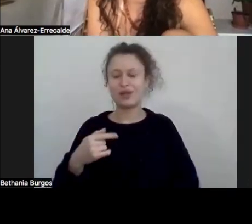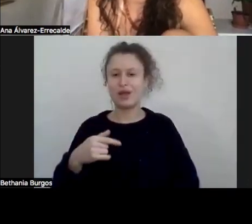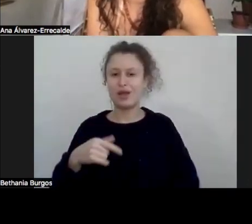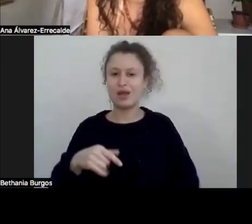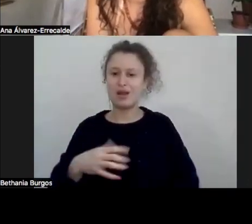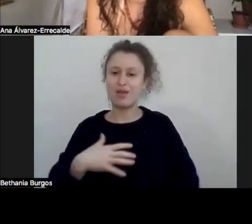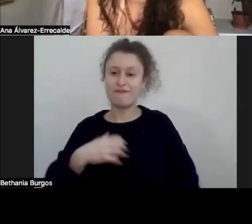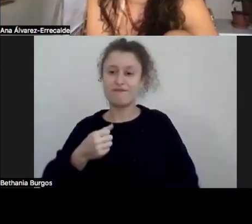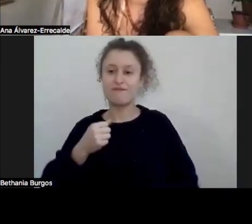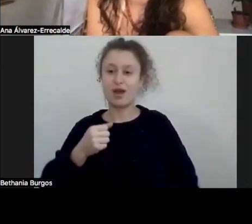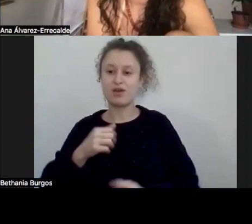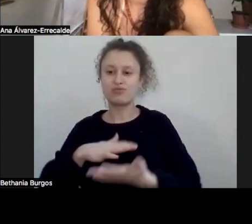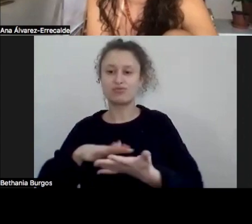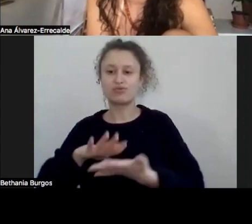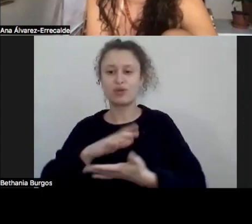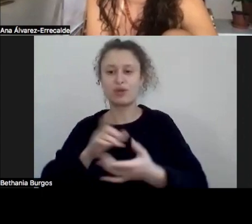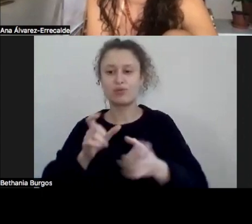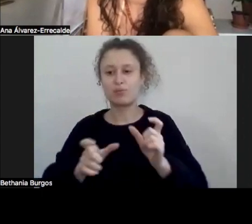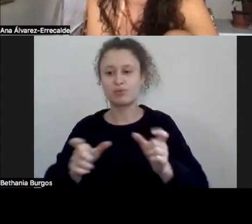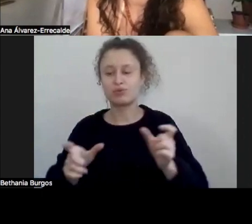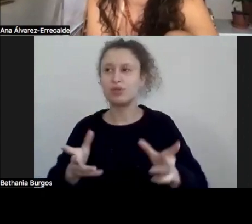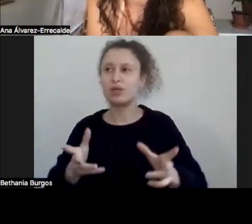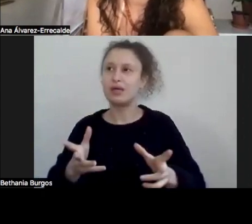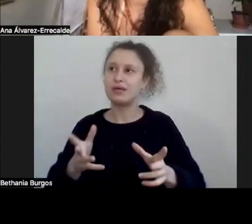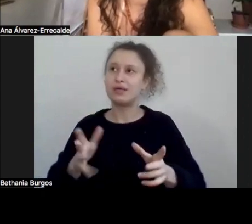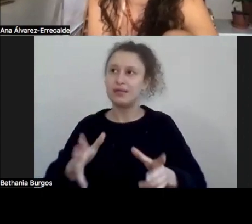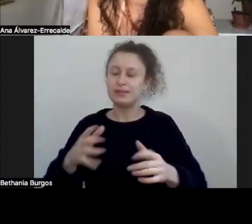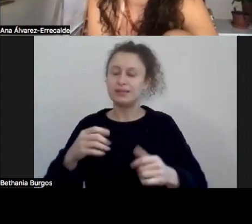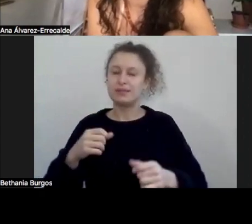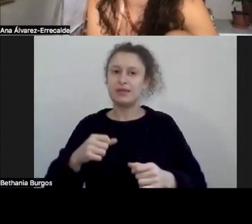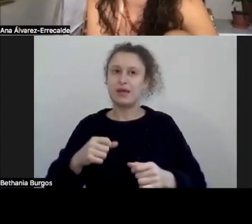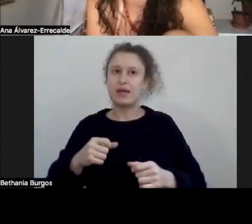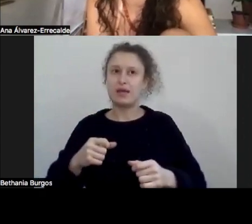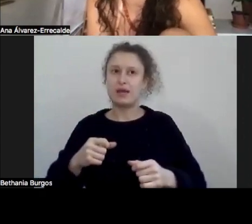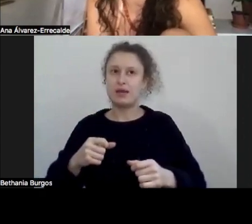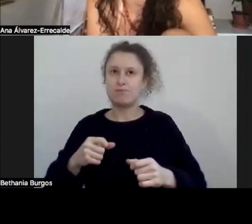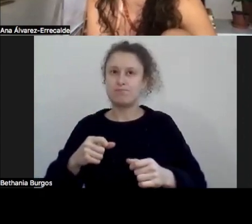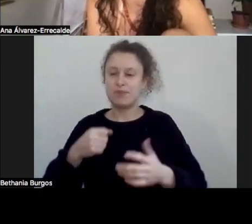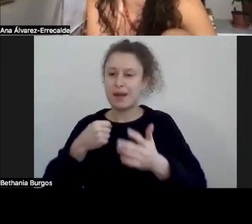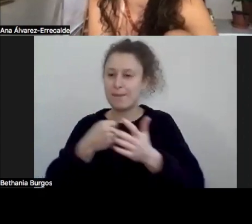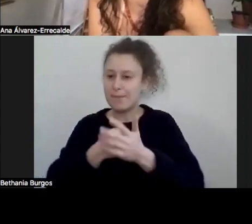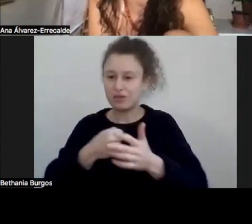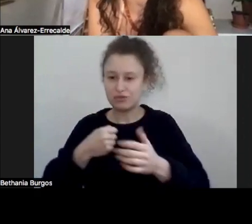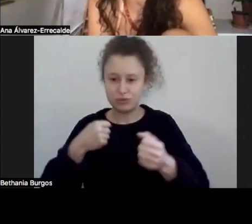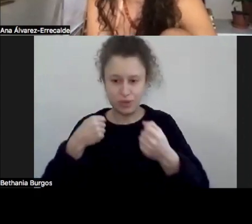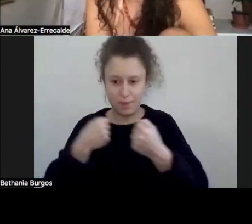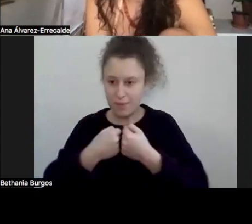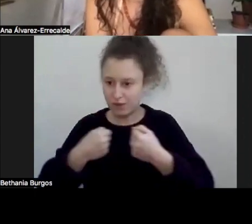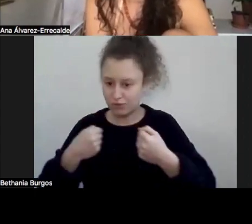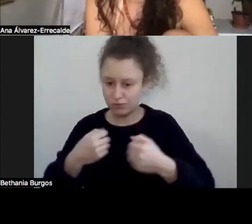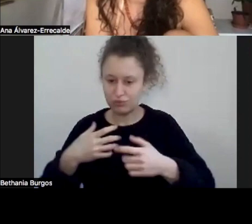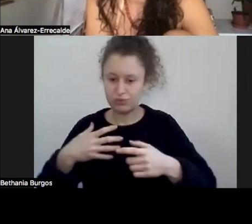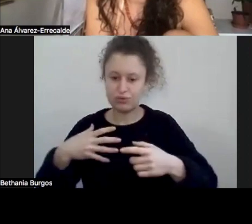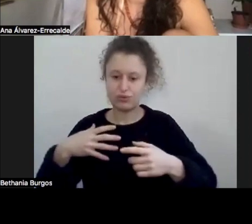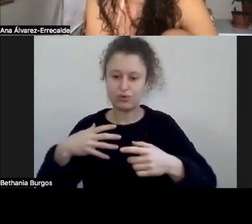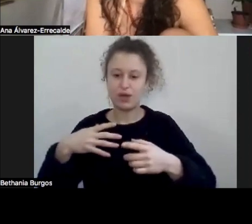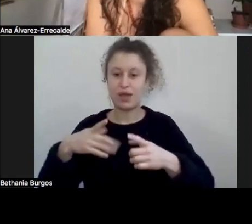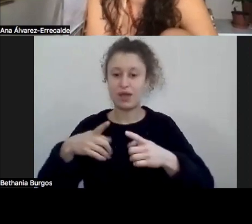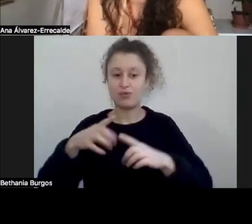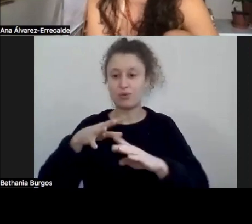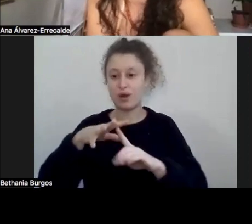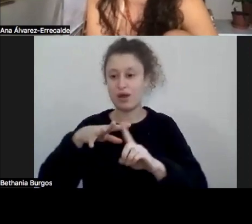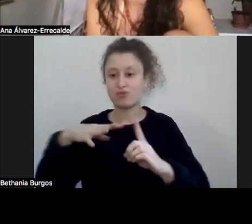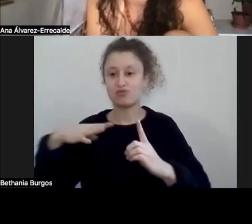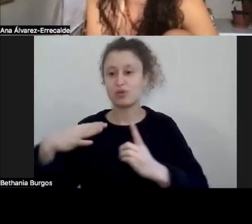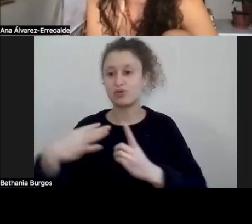creo que mi hijo, como muchas de las personas, bueno, todas las personas que están retratadas en el libro, y,